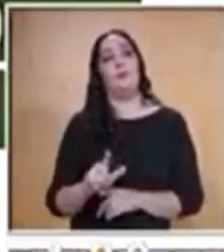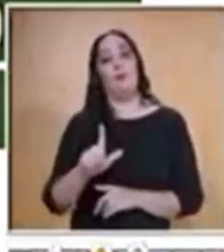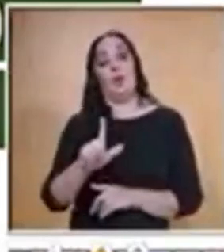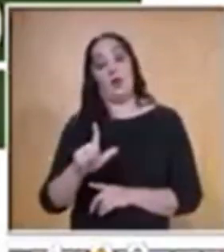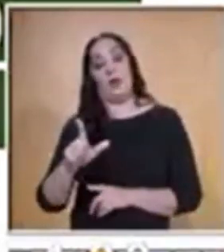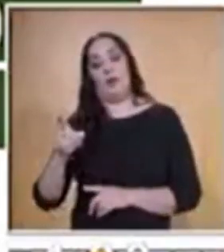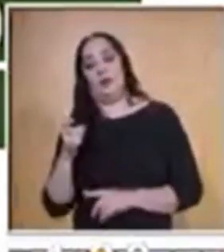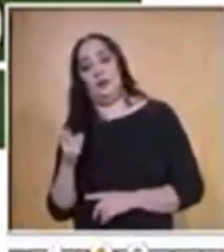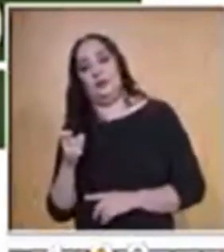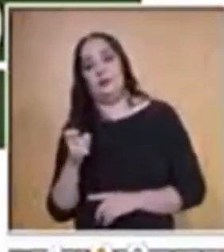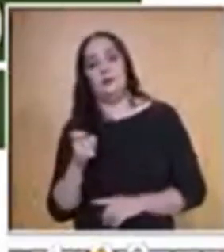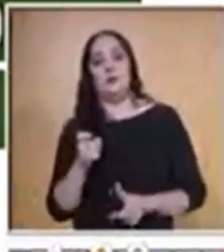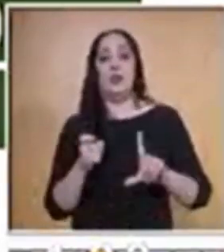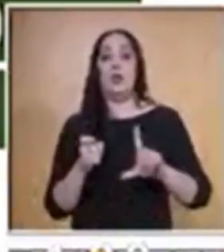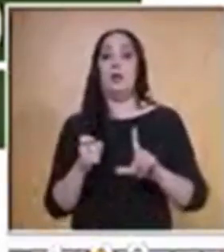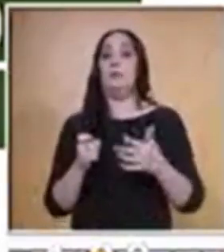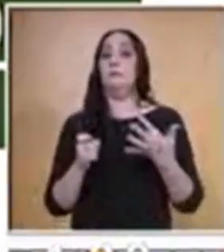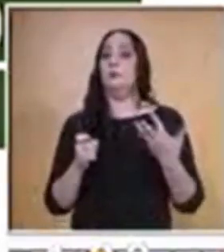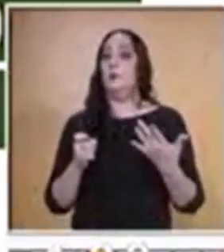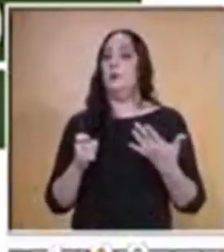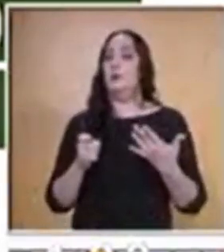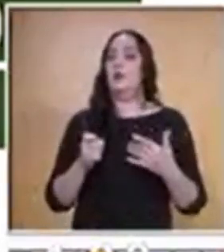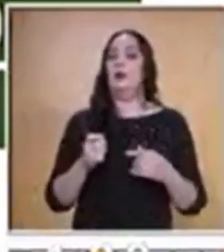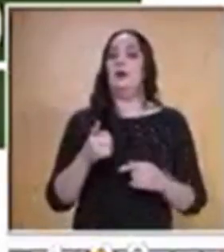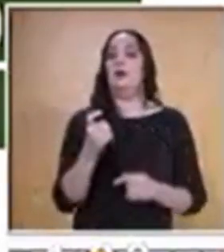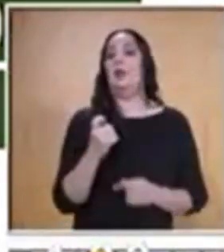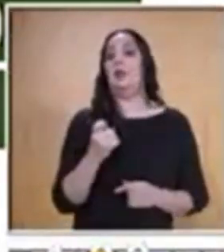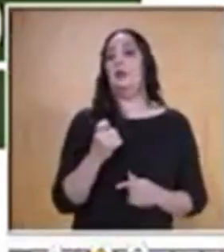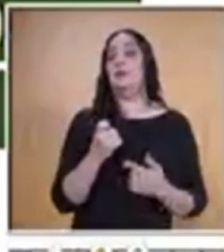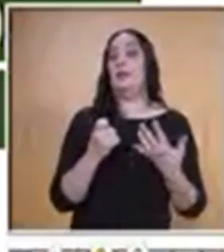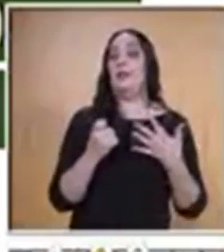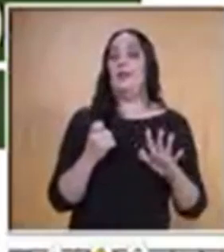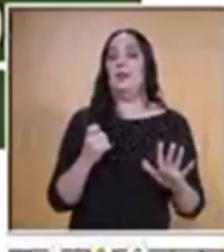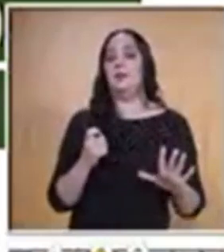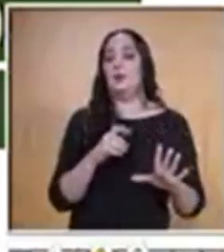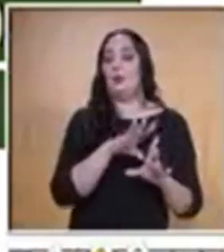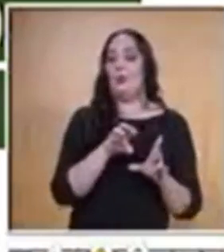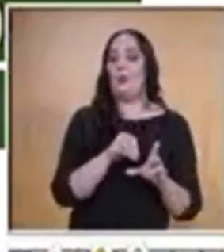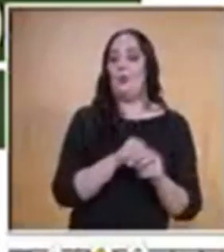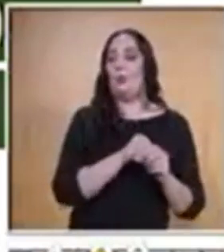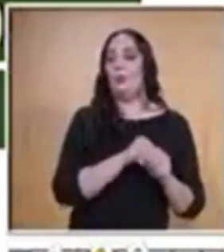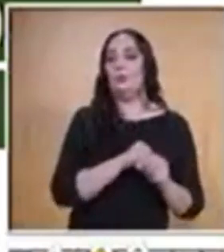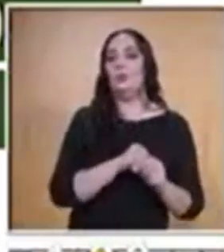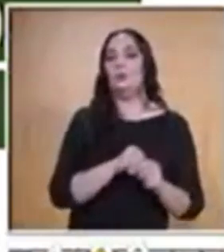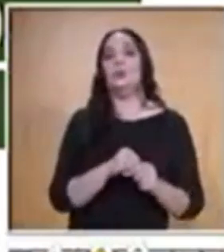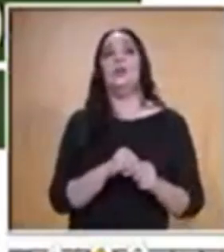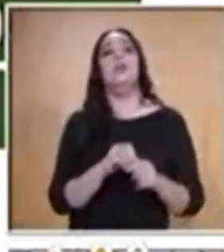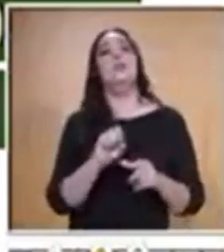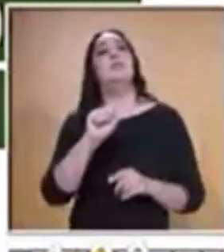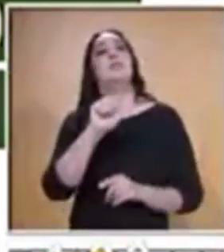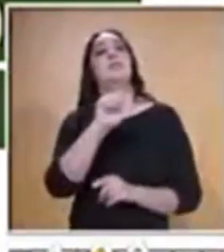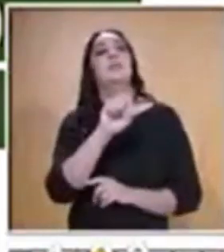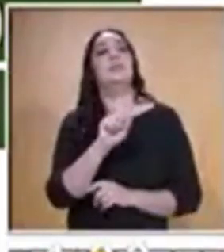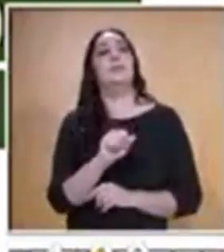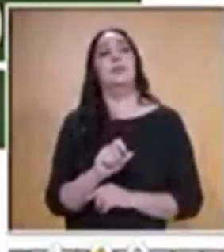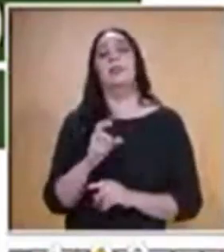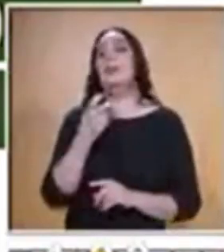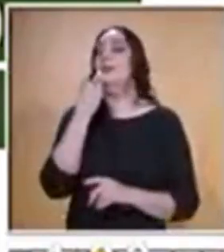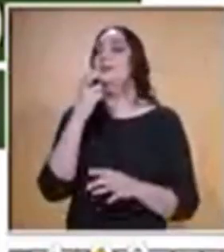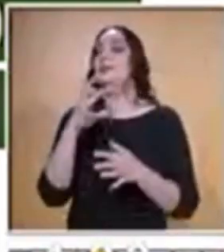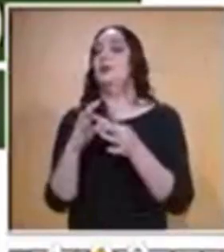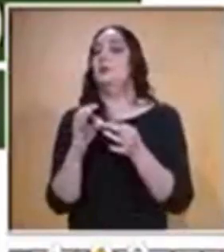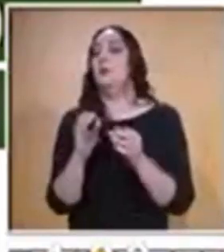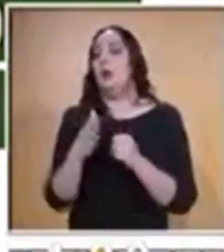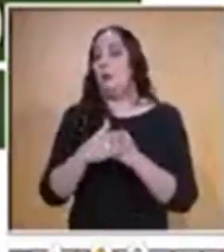L y una X, la L vale 50, la X vale 10, por lo tanto, si está a su derecha se suma. Esto es algo que les voy a explicar un poco